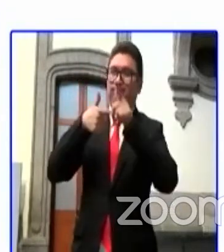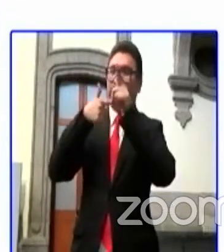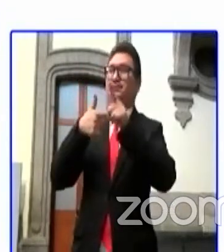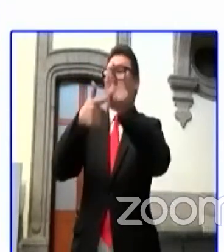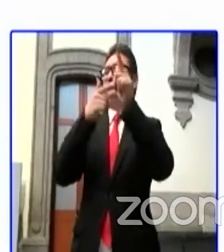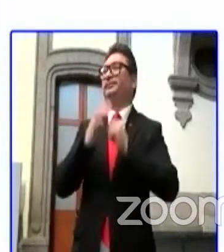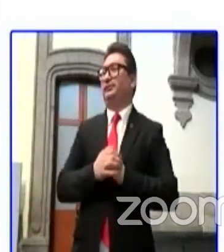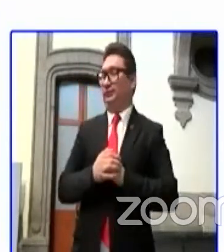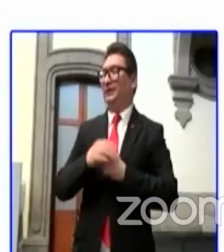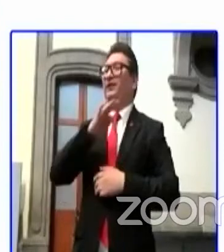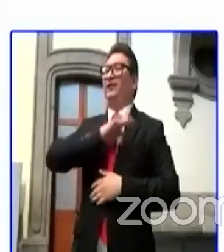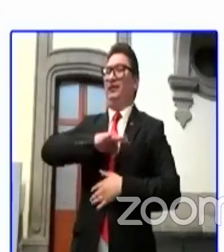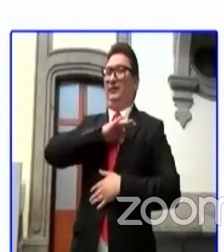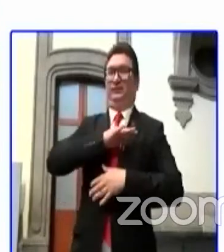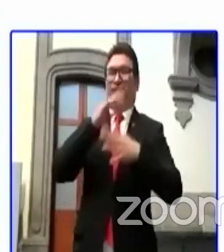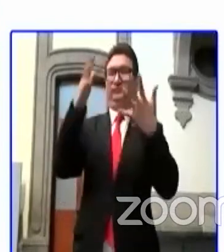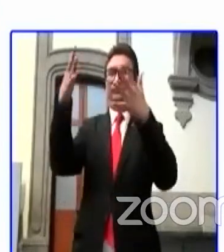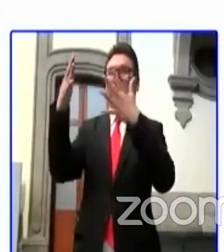Felicidades.